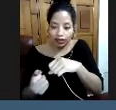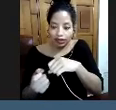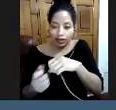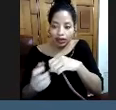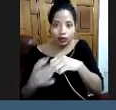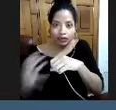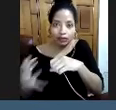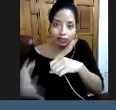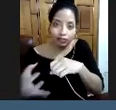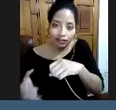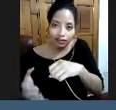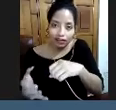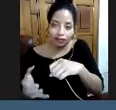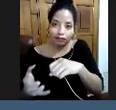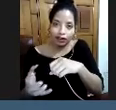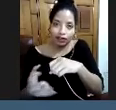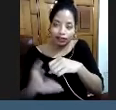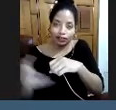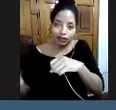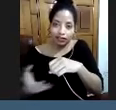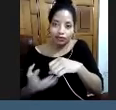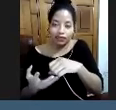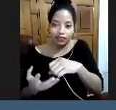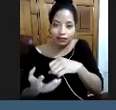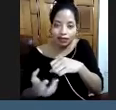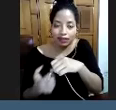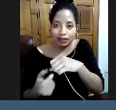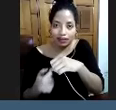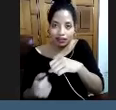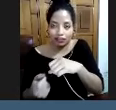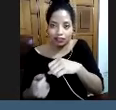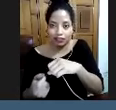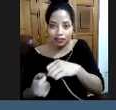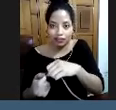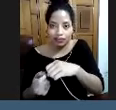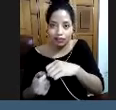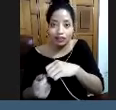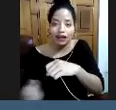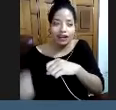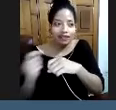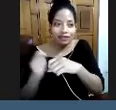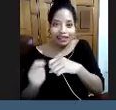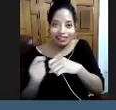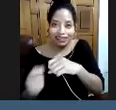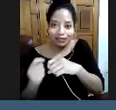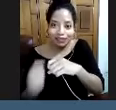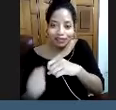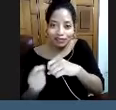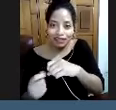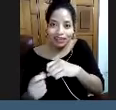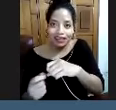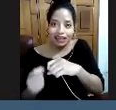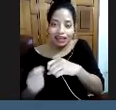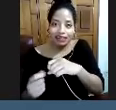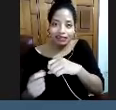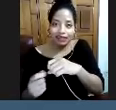sobre cuántas personas se deja por fuera dentro de esta nueva dinámica de la digitalización de la educación, ¿no? Y me encanta que